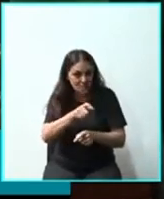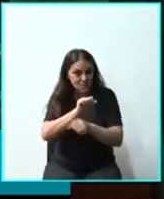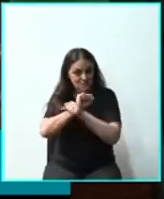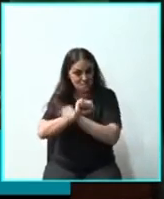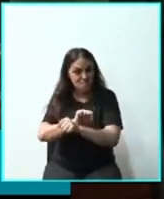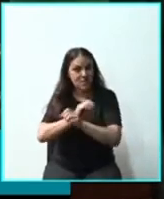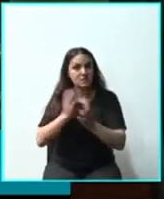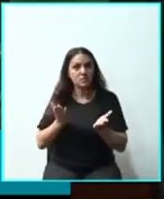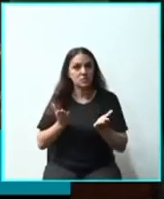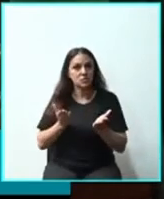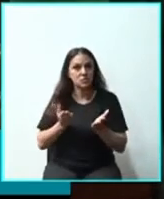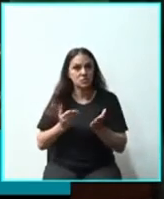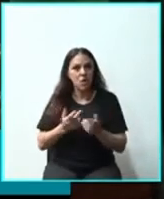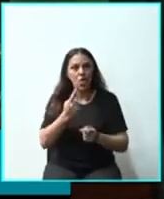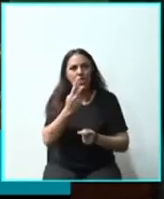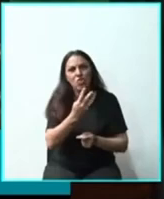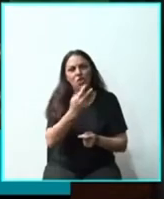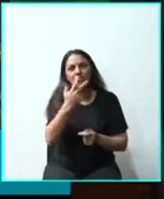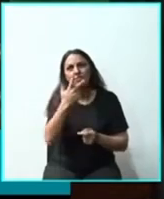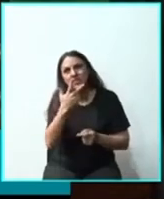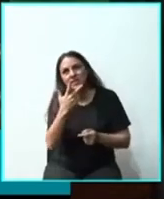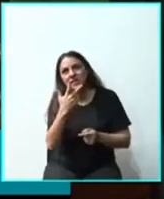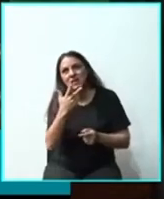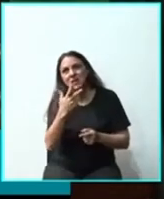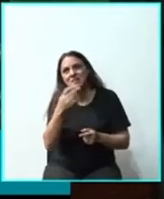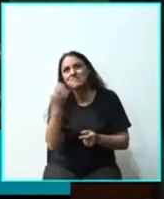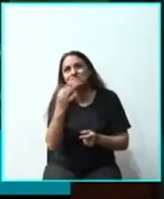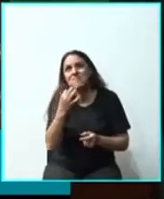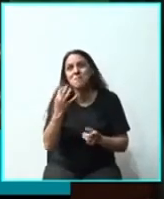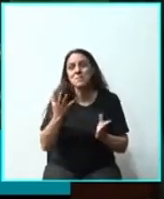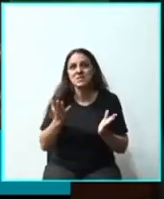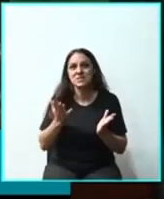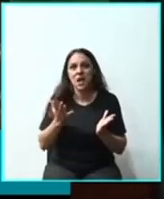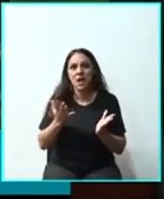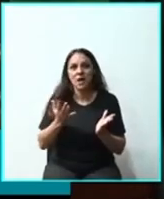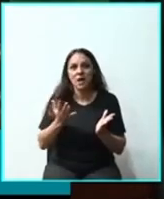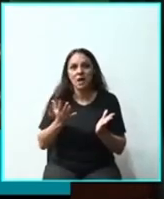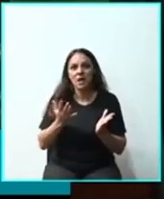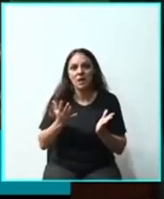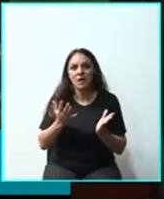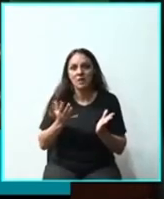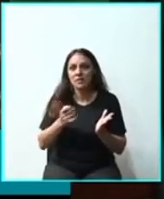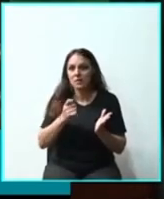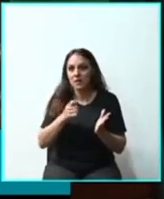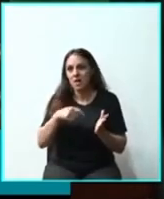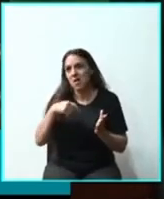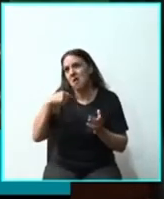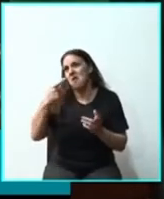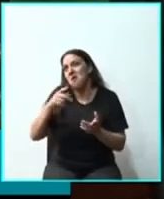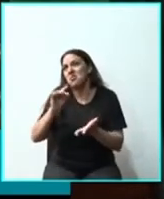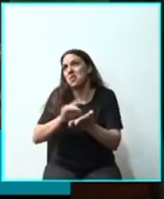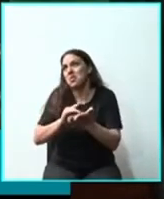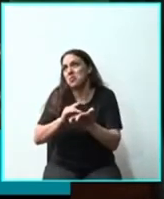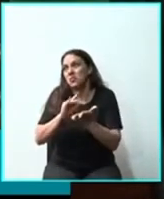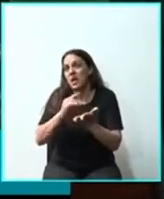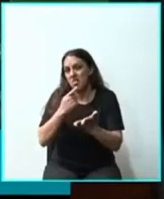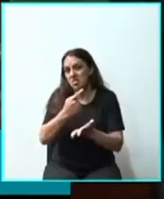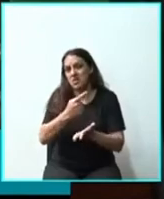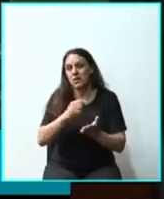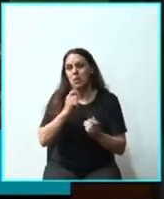o tres casos que fueron emblemáticos, que incluso argumentaron algunos diputados. Uno es el de